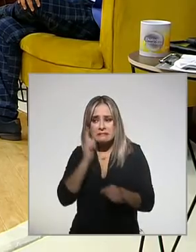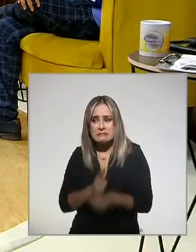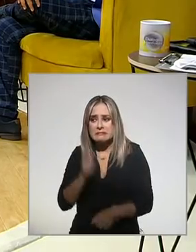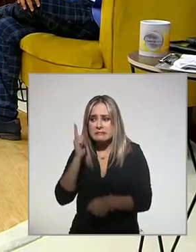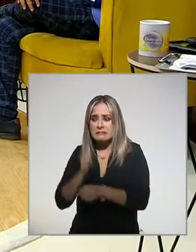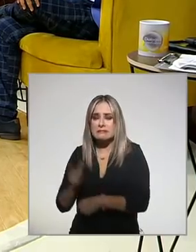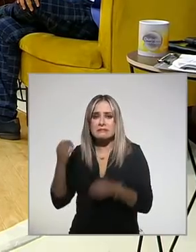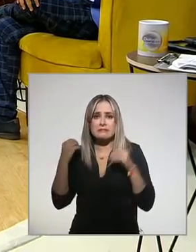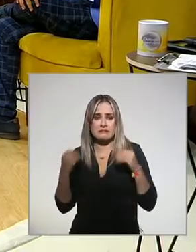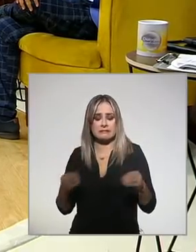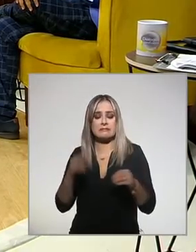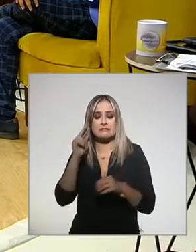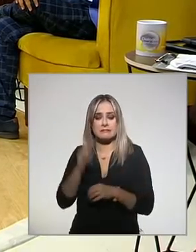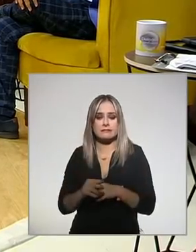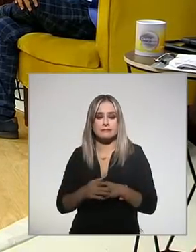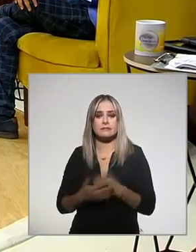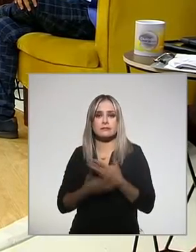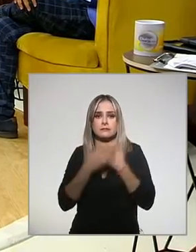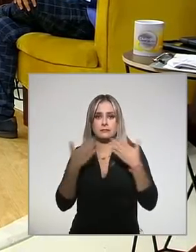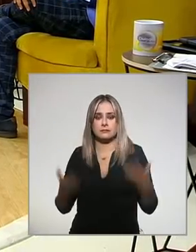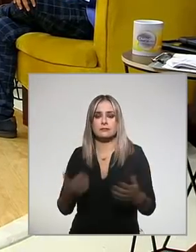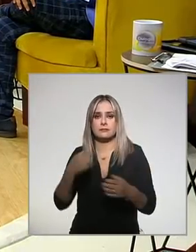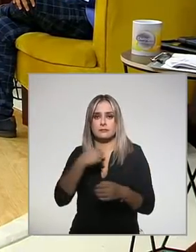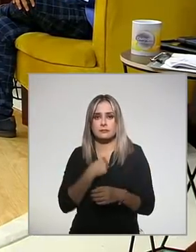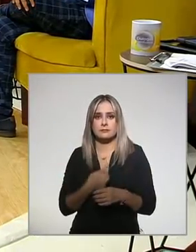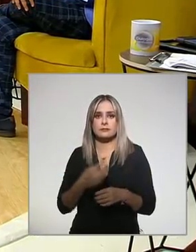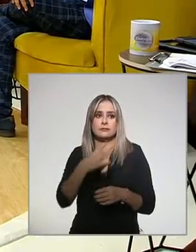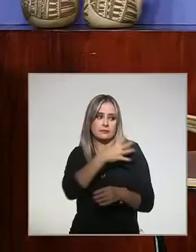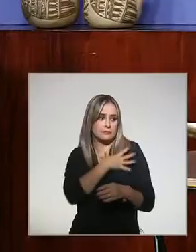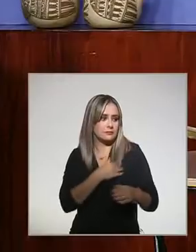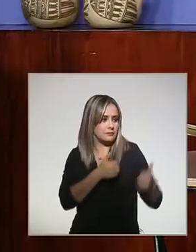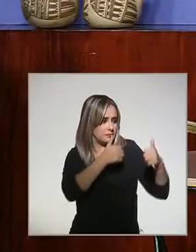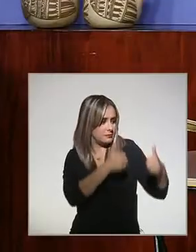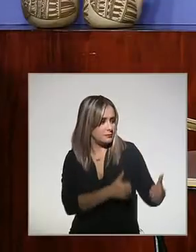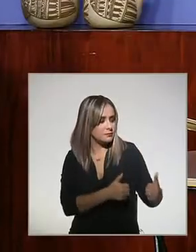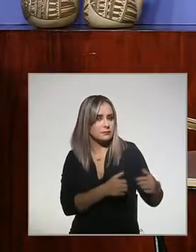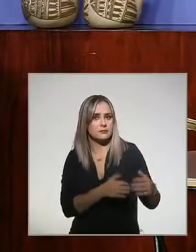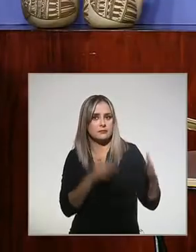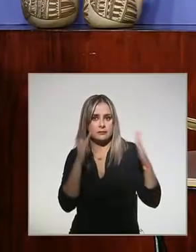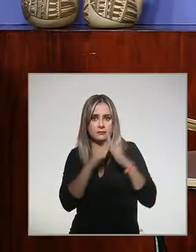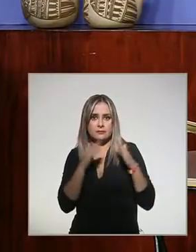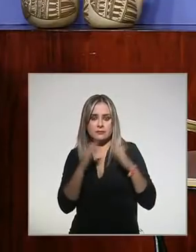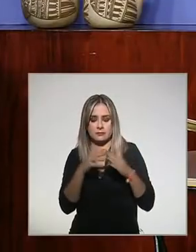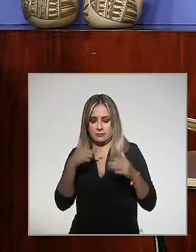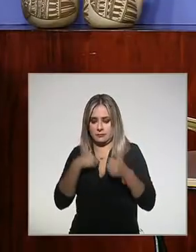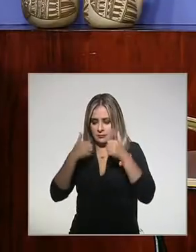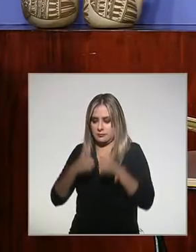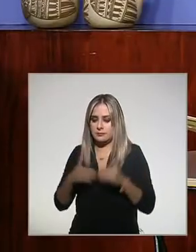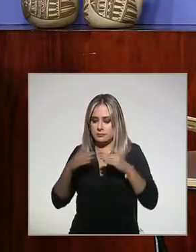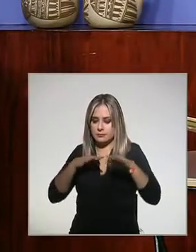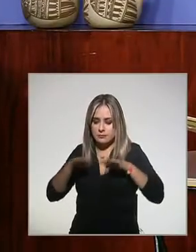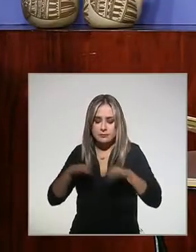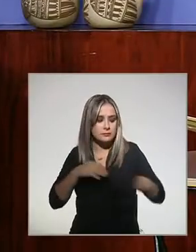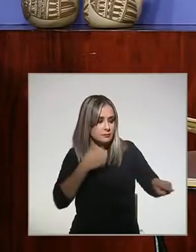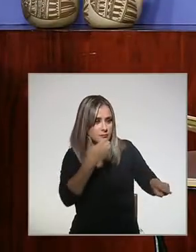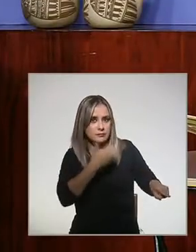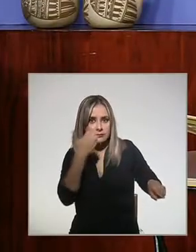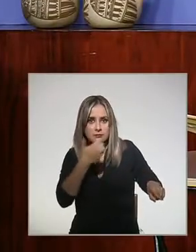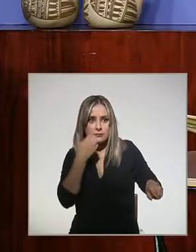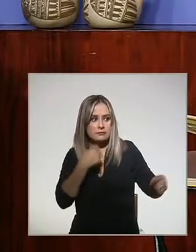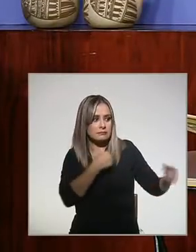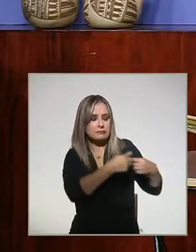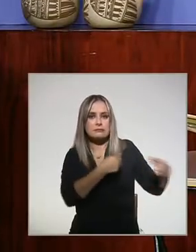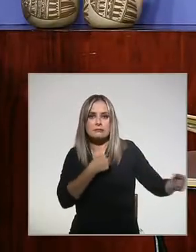para ser padres, ¿no? Porque ahora mi niño toma la escuela en mi casa y yo estaba ahí y era, ahora yo cómo combato eso,